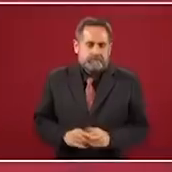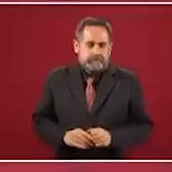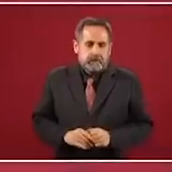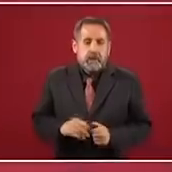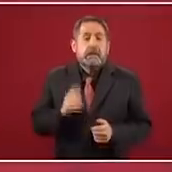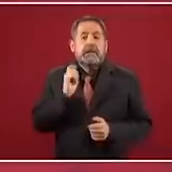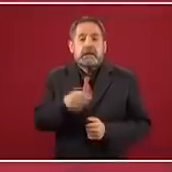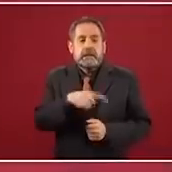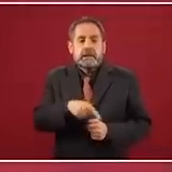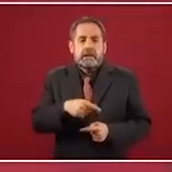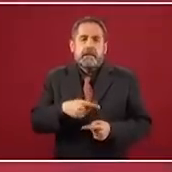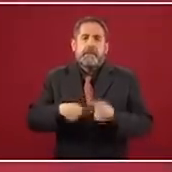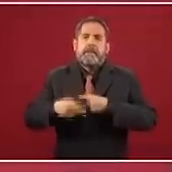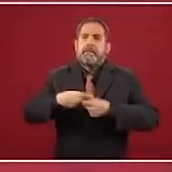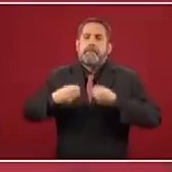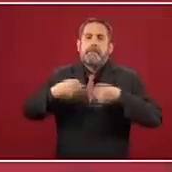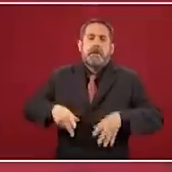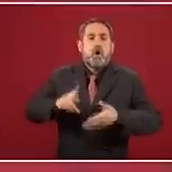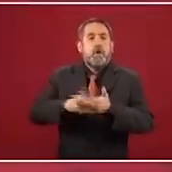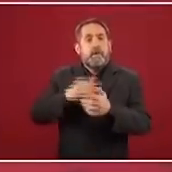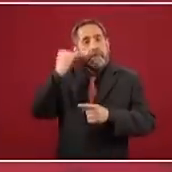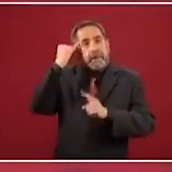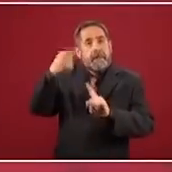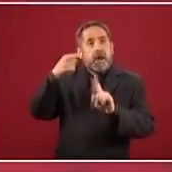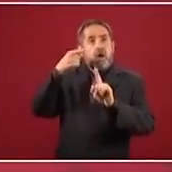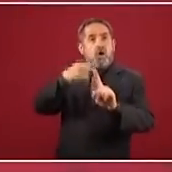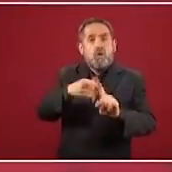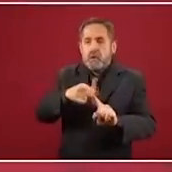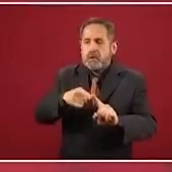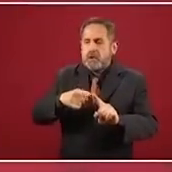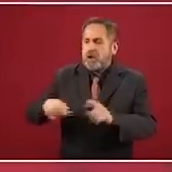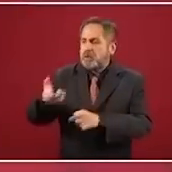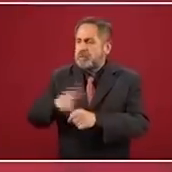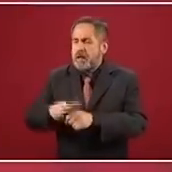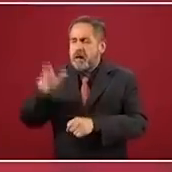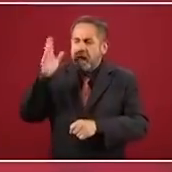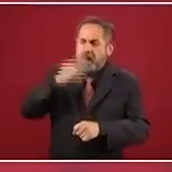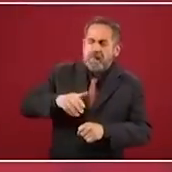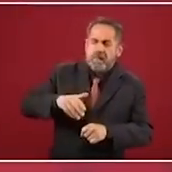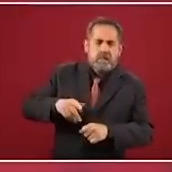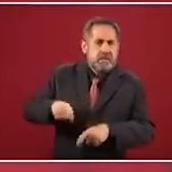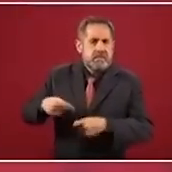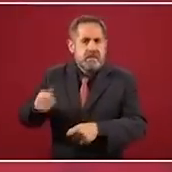regresar al modelo privatizador. El modelo privatizador es que